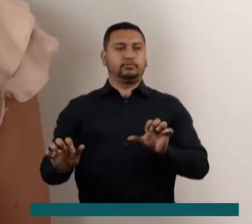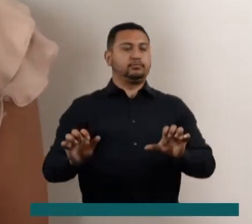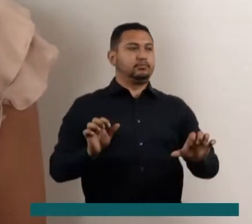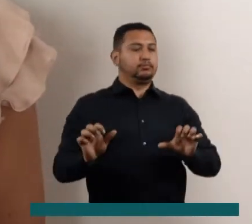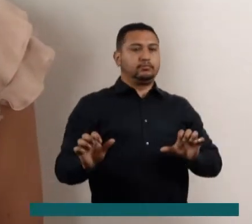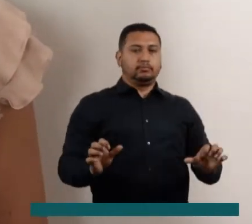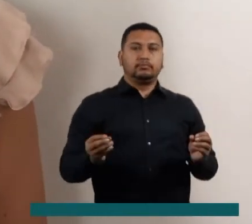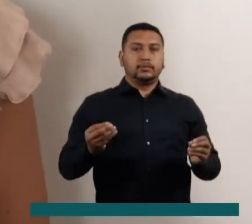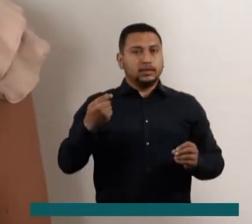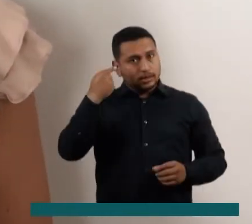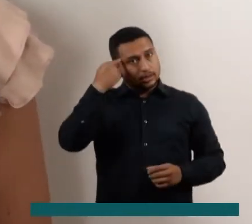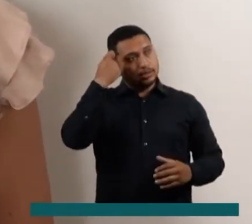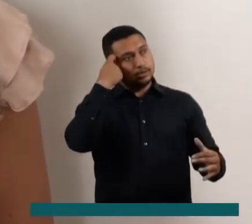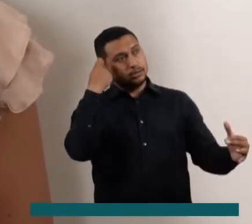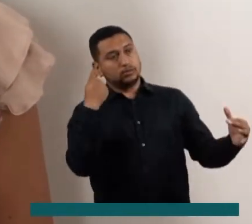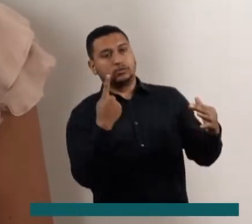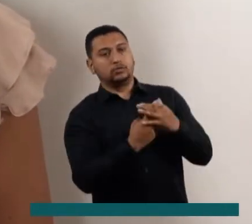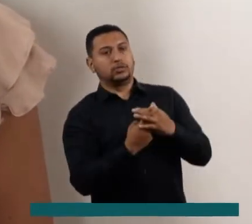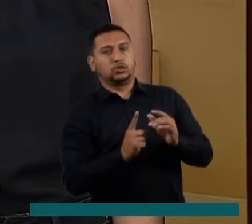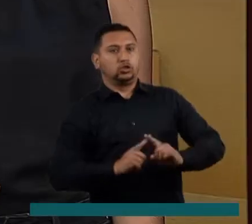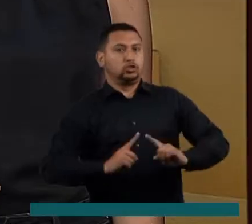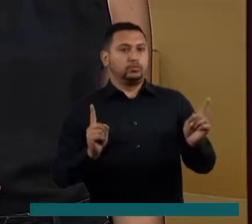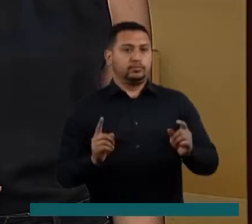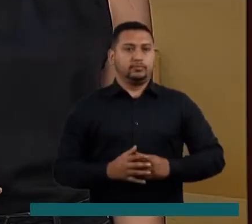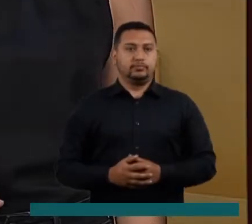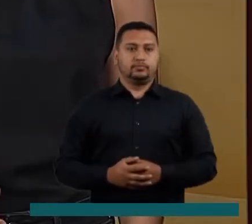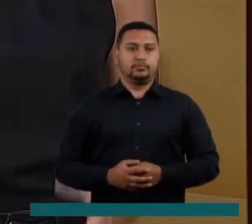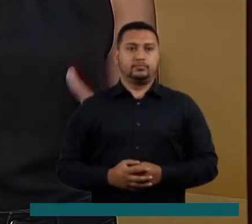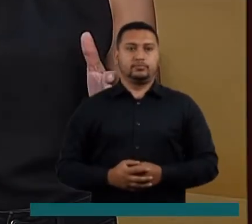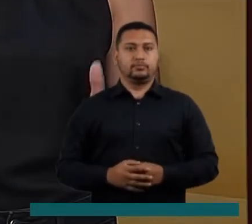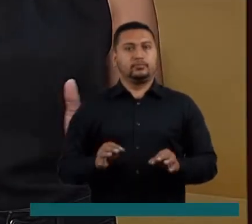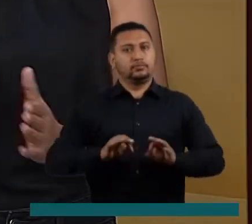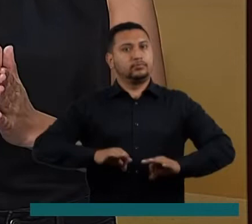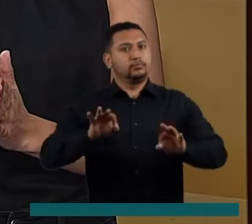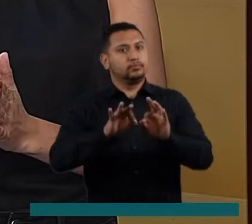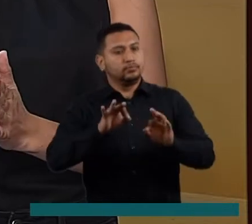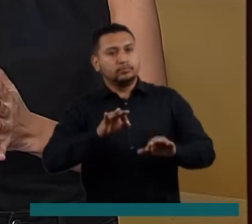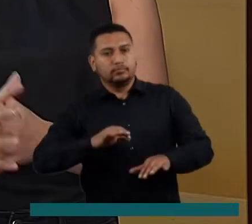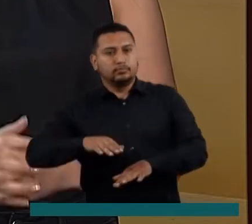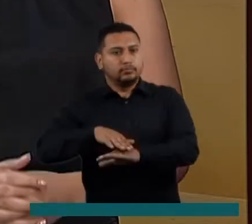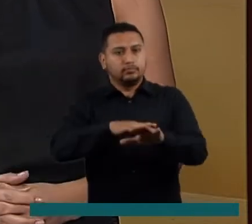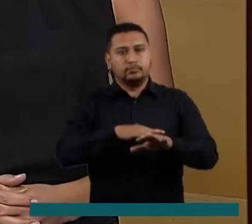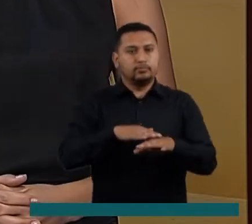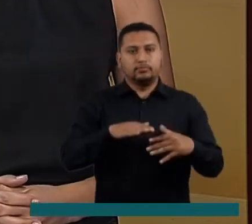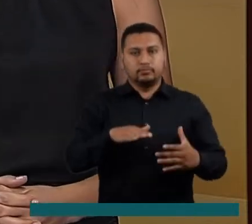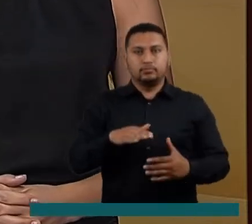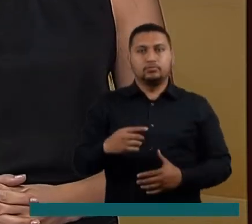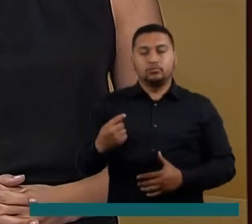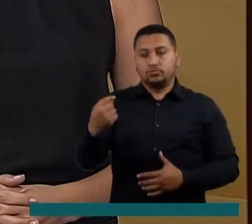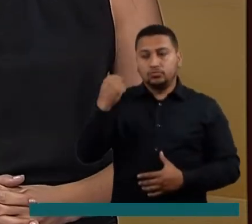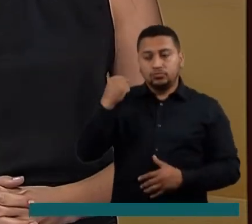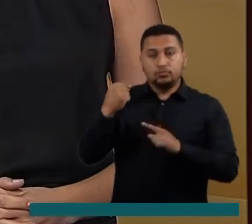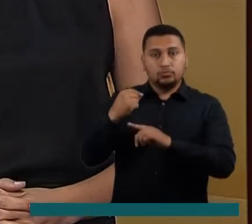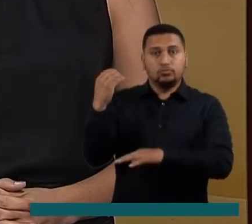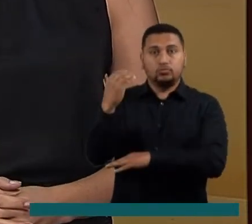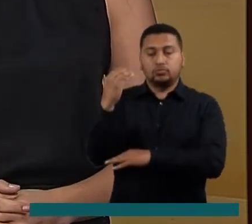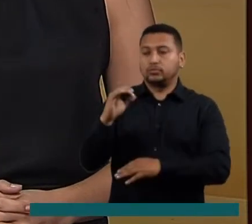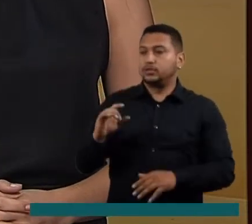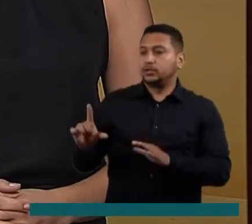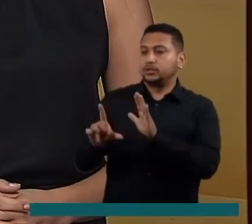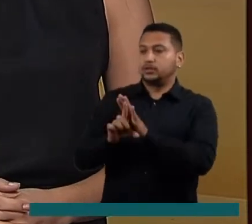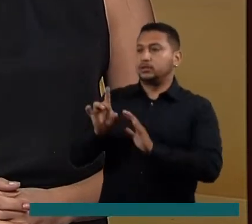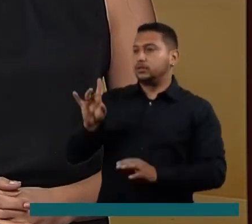los riesgos que estamos protegiendo pues no se materialicen. Es importante subrayar que desde que entró en vigencia en Colombia la